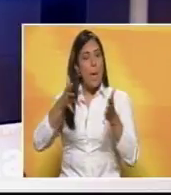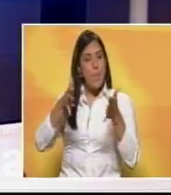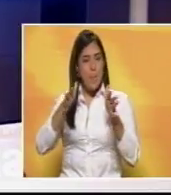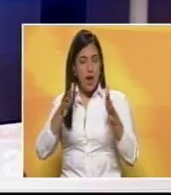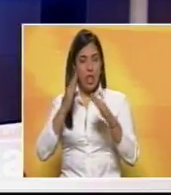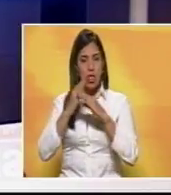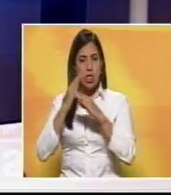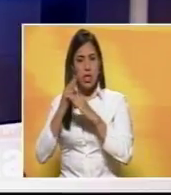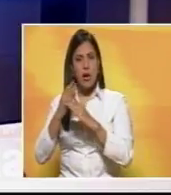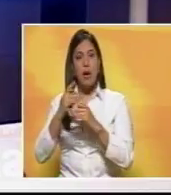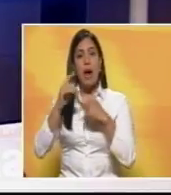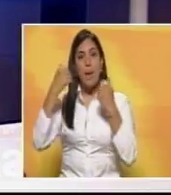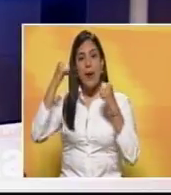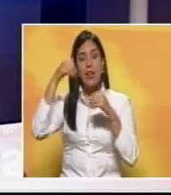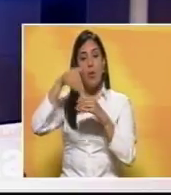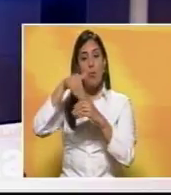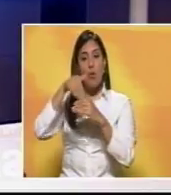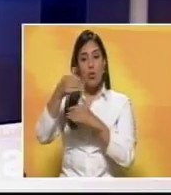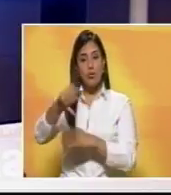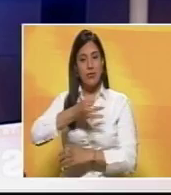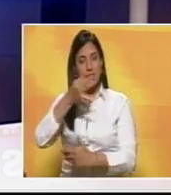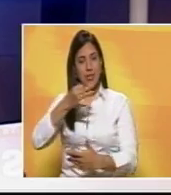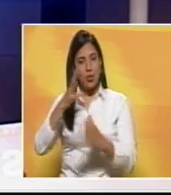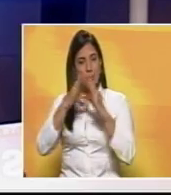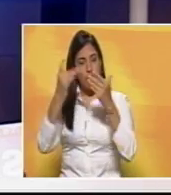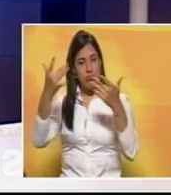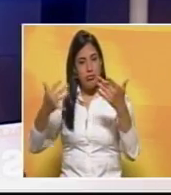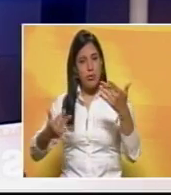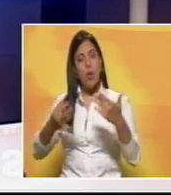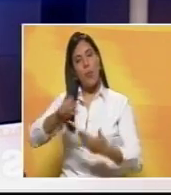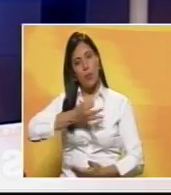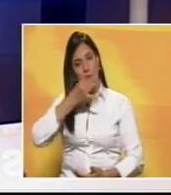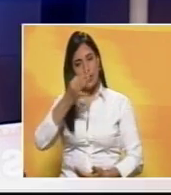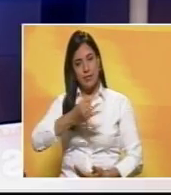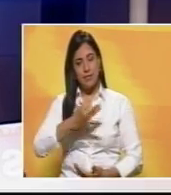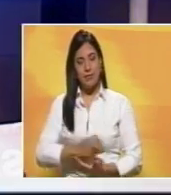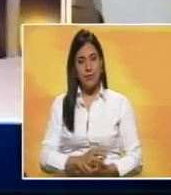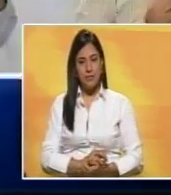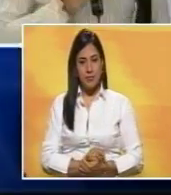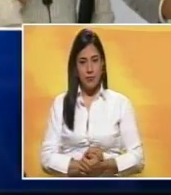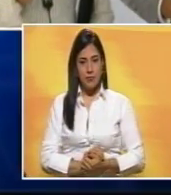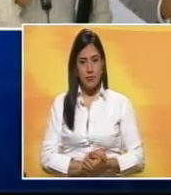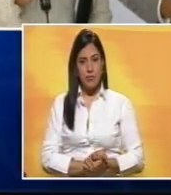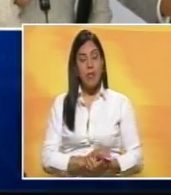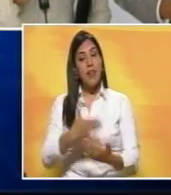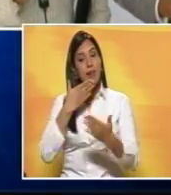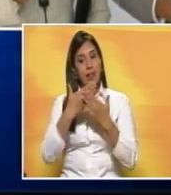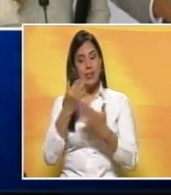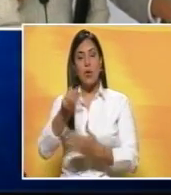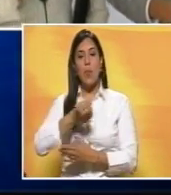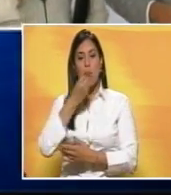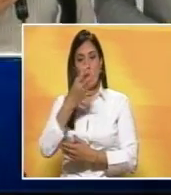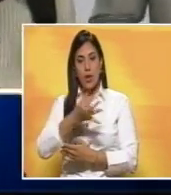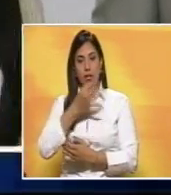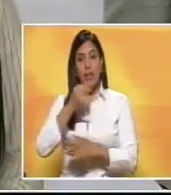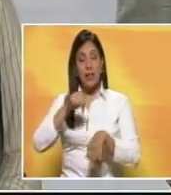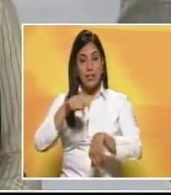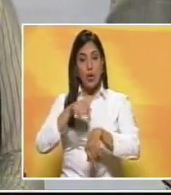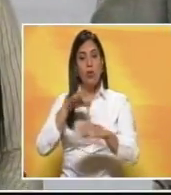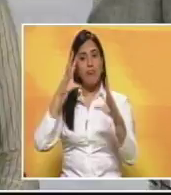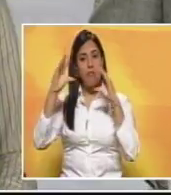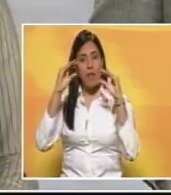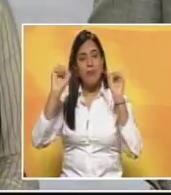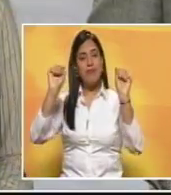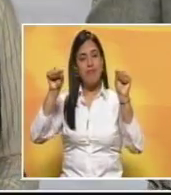presuntas trabas al ejercicio del voto. Diana Vázquez nos amplía los detalles. Buenas tardes, Diana. Gracias, buenas tardes. A esta hora vamos a